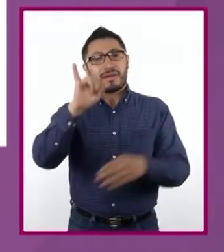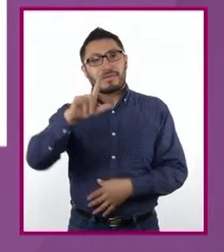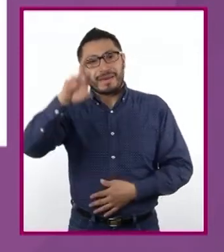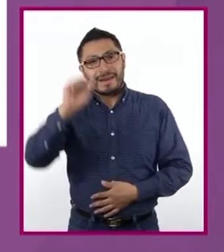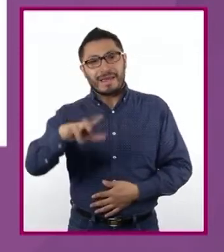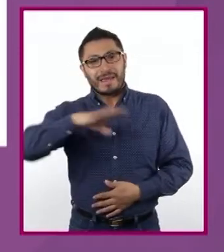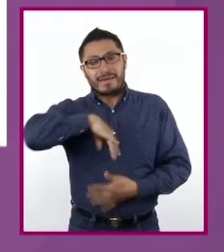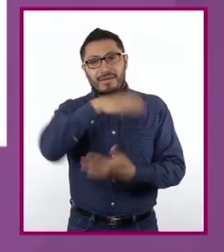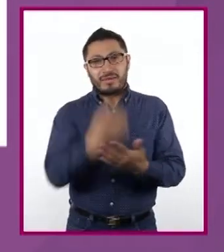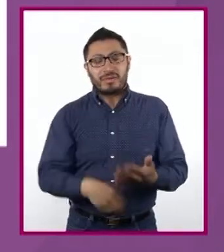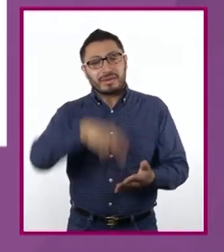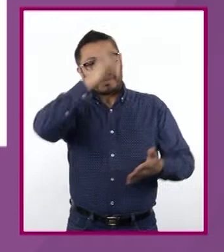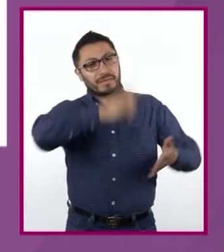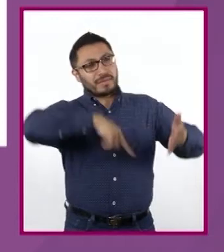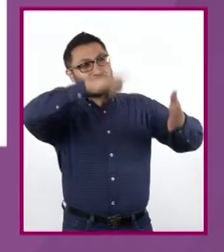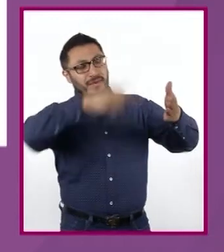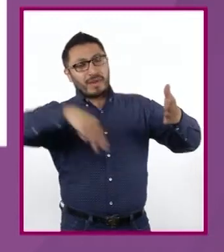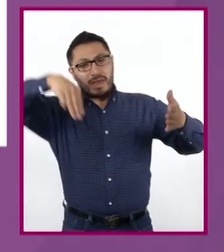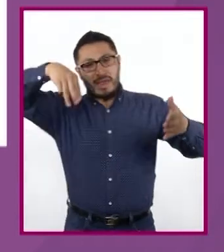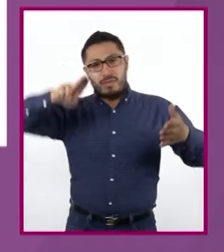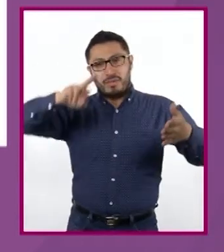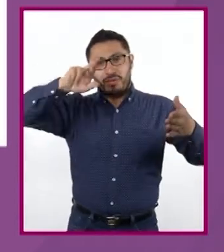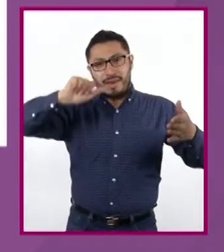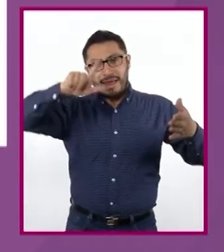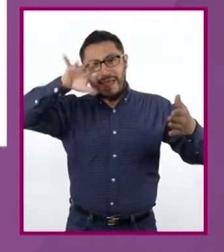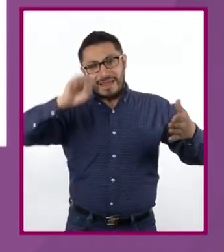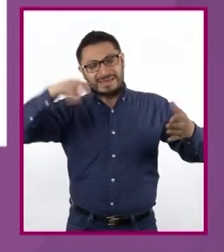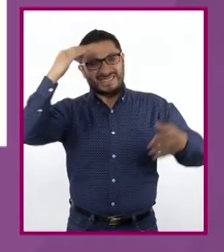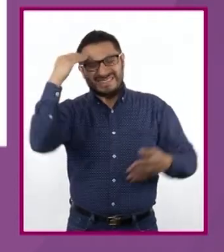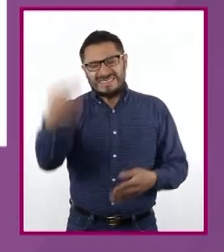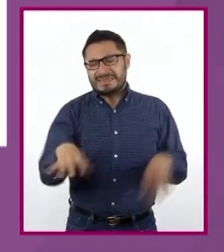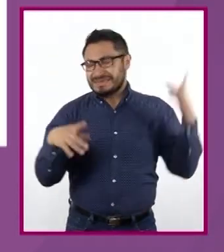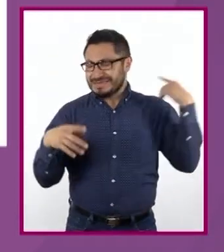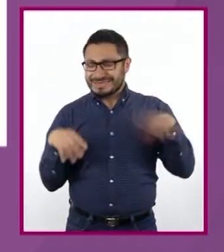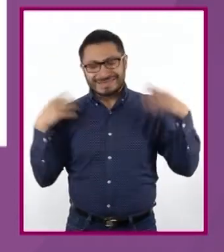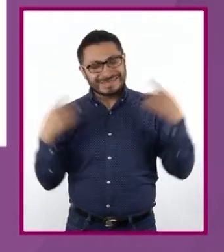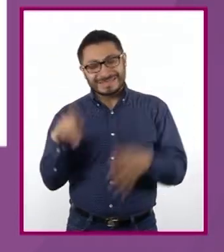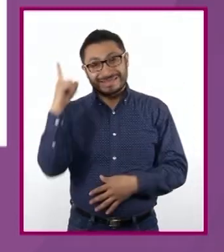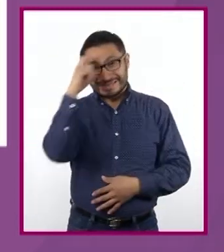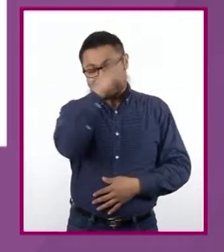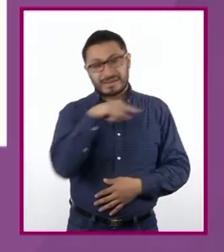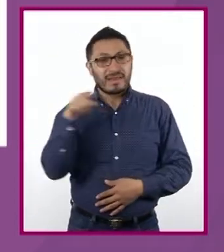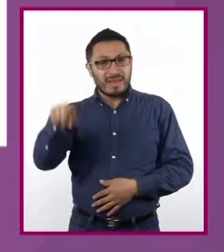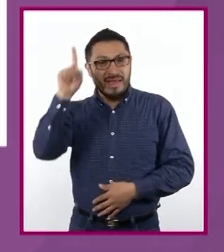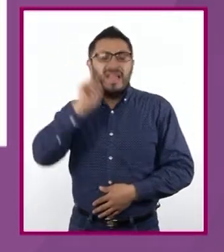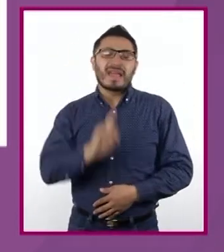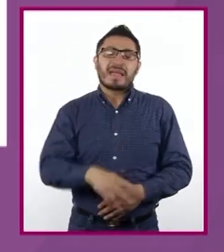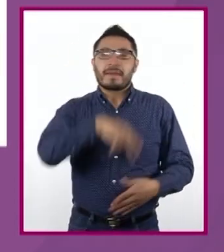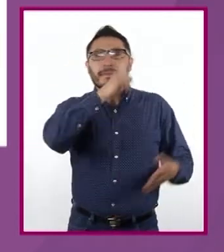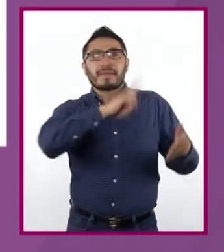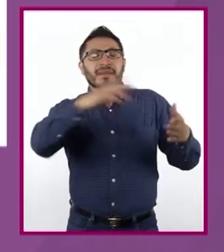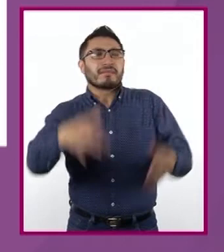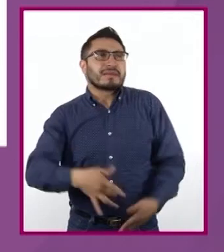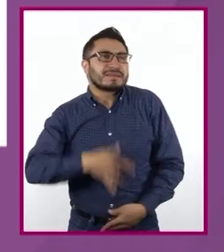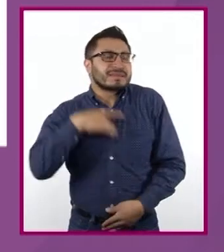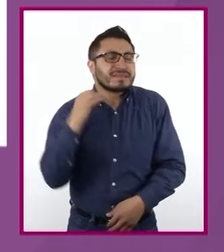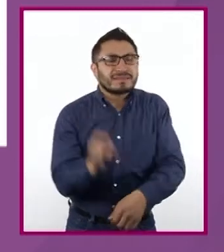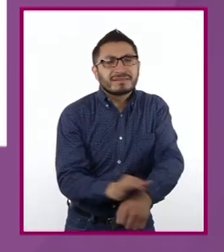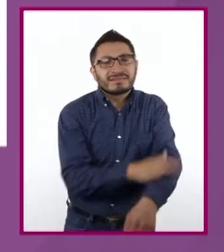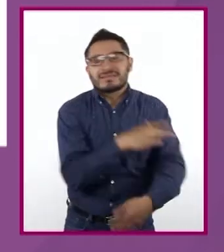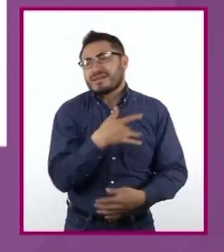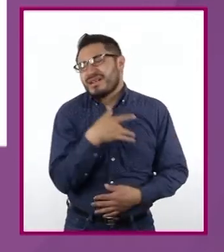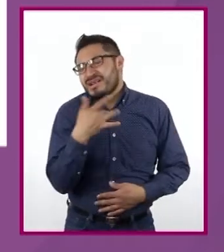para pintar murales. Esa época fue muy difícil. Ella pintaba sus sentimientos, sus emociones y su